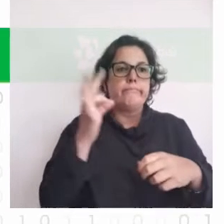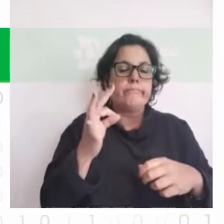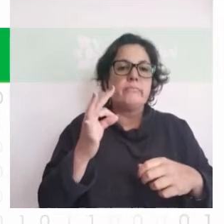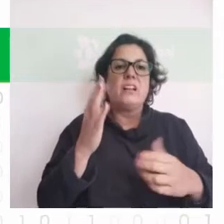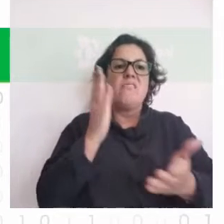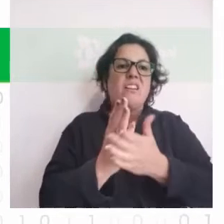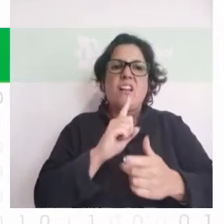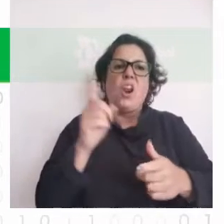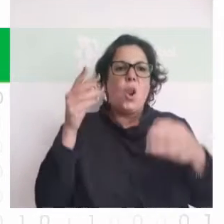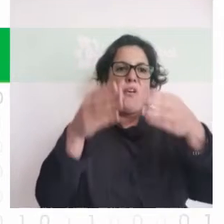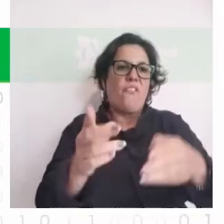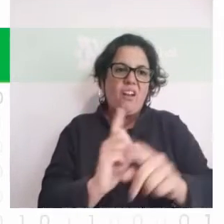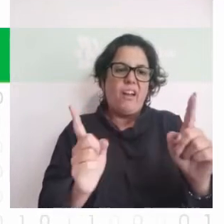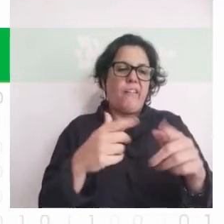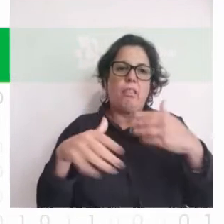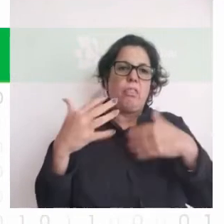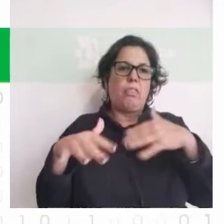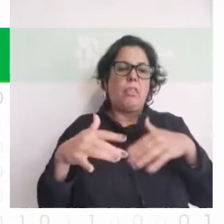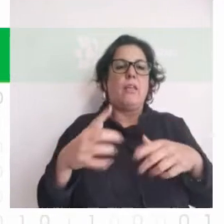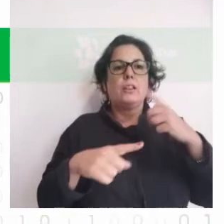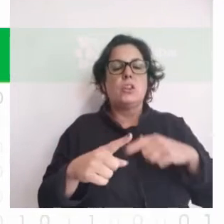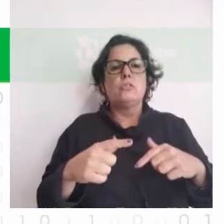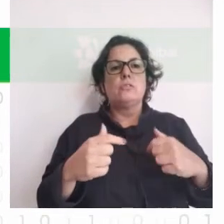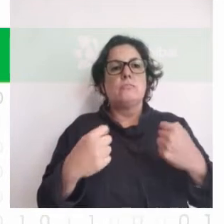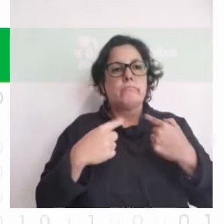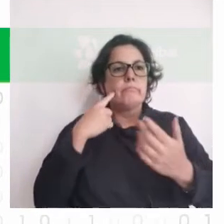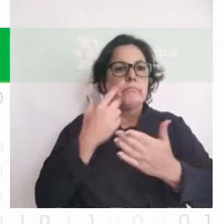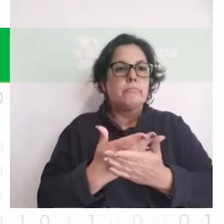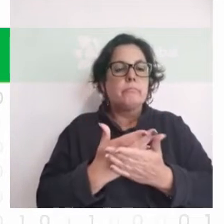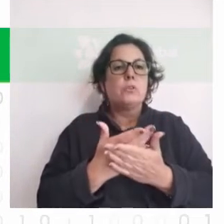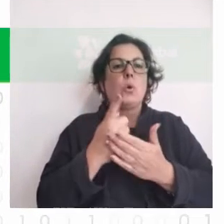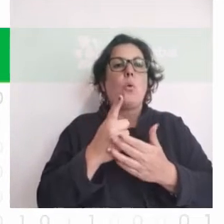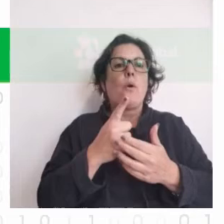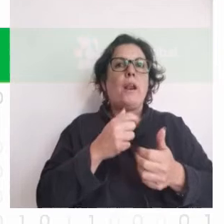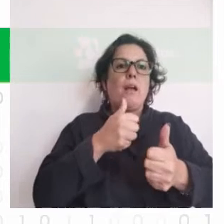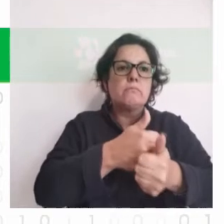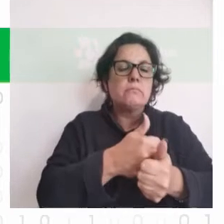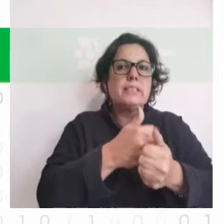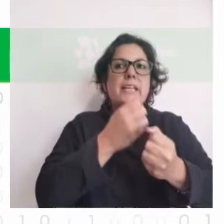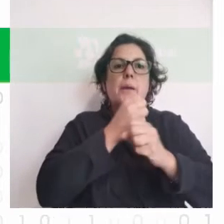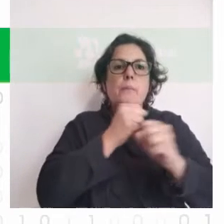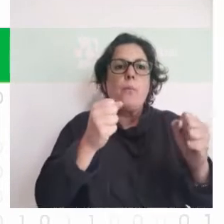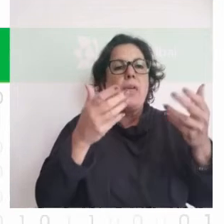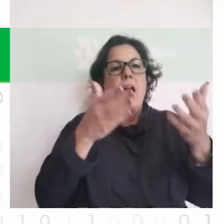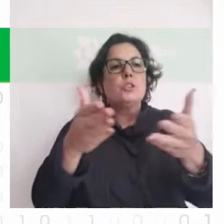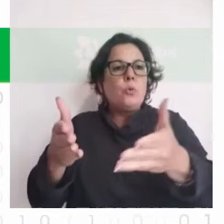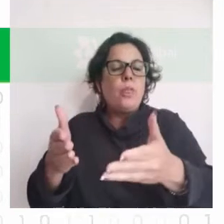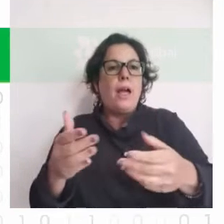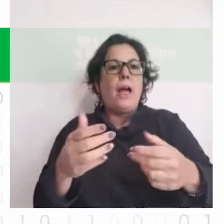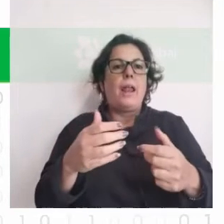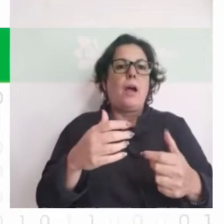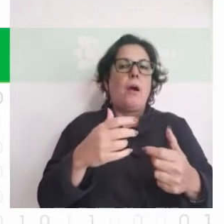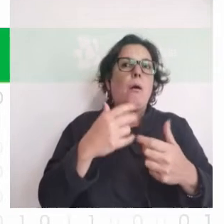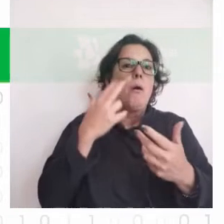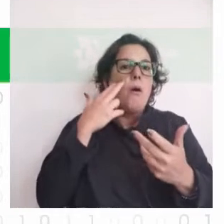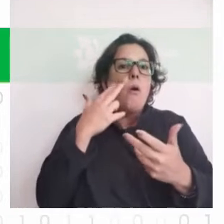no asisten. Entonces, en este sentido fue que nos planteamos diseñar una intervención comportamental que pudiera apoyar este problema o ayudar